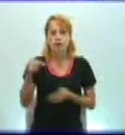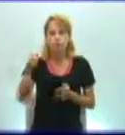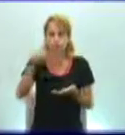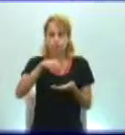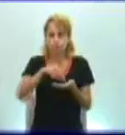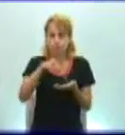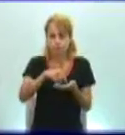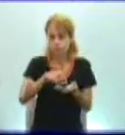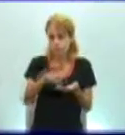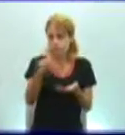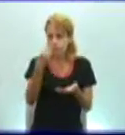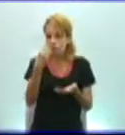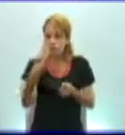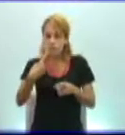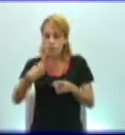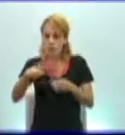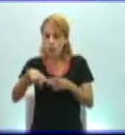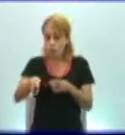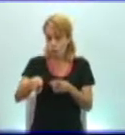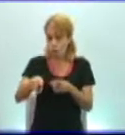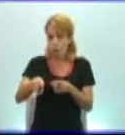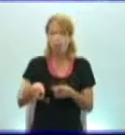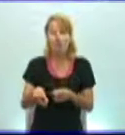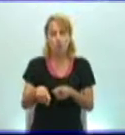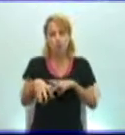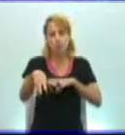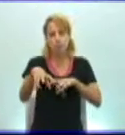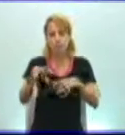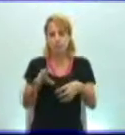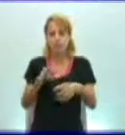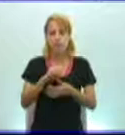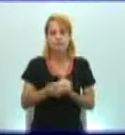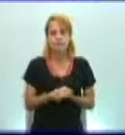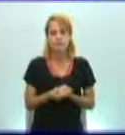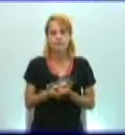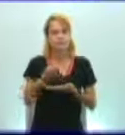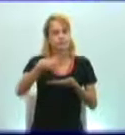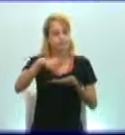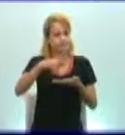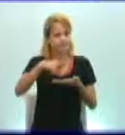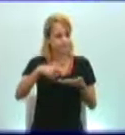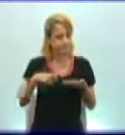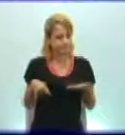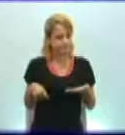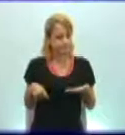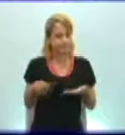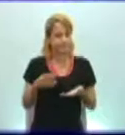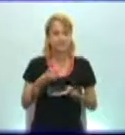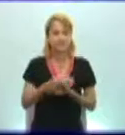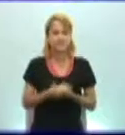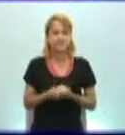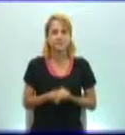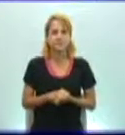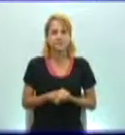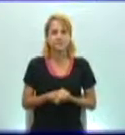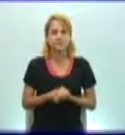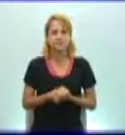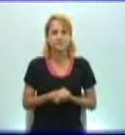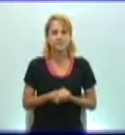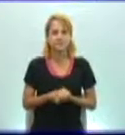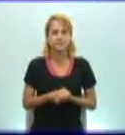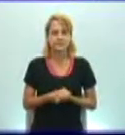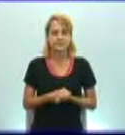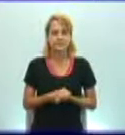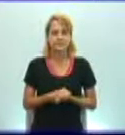de alimentación de otros seres vivos. Les doy un minuto para que copien este esquema.